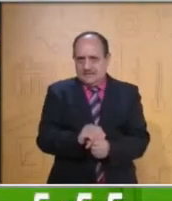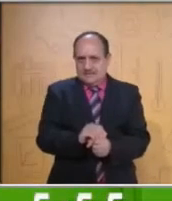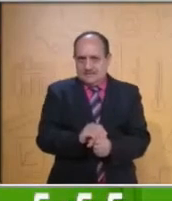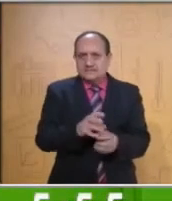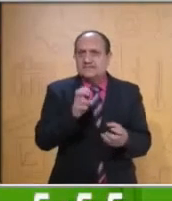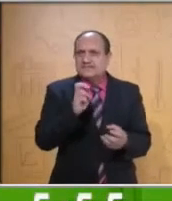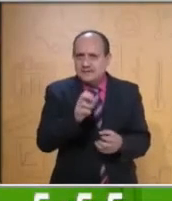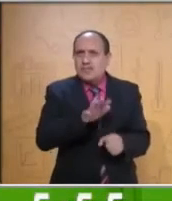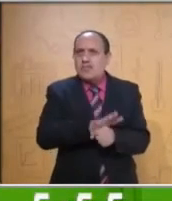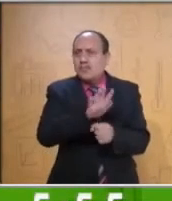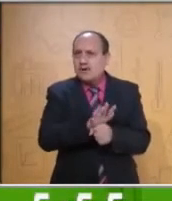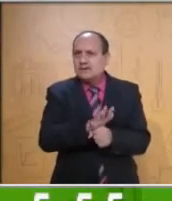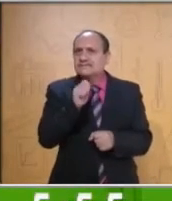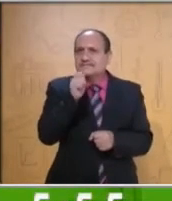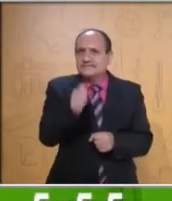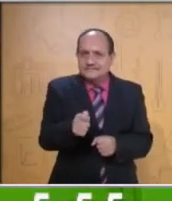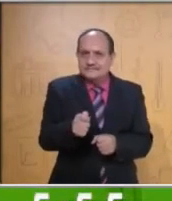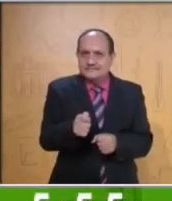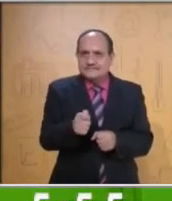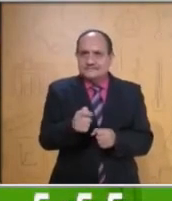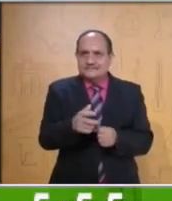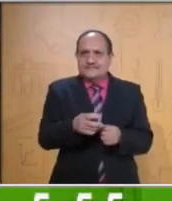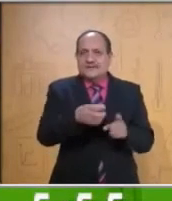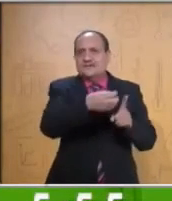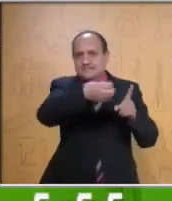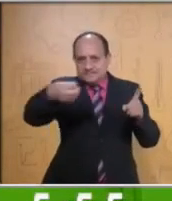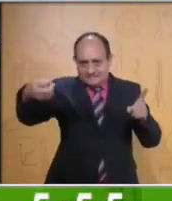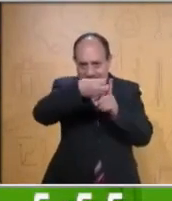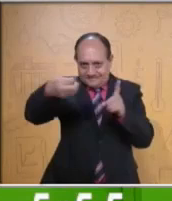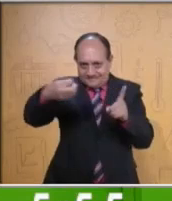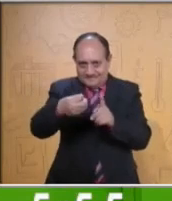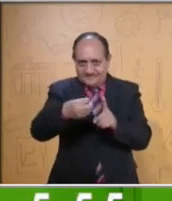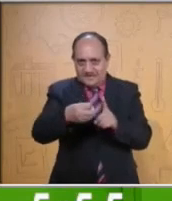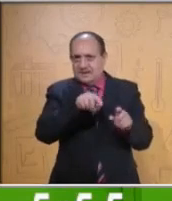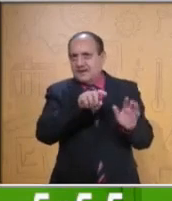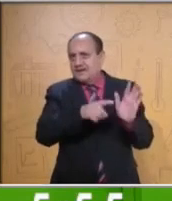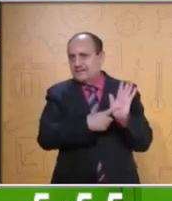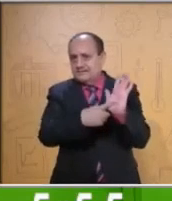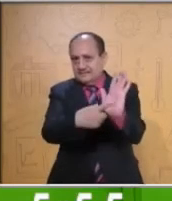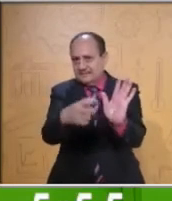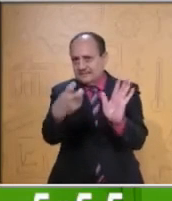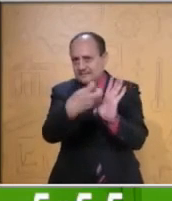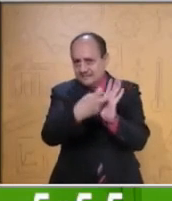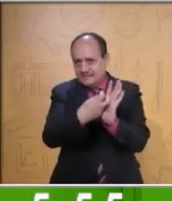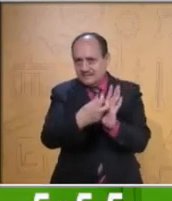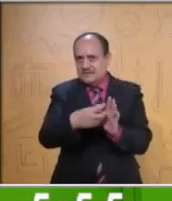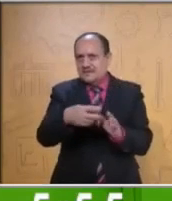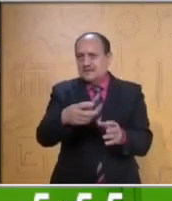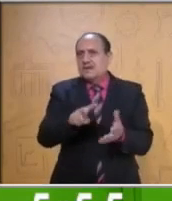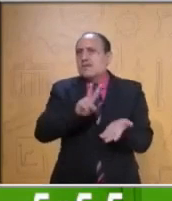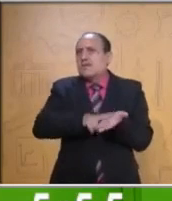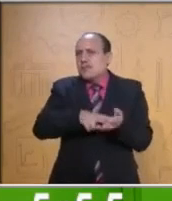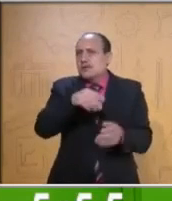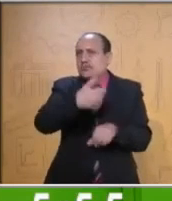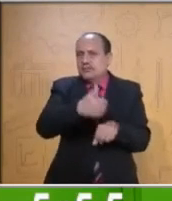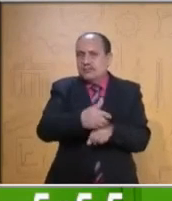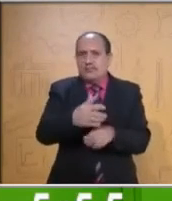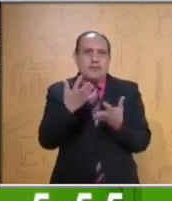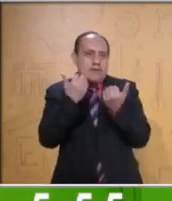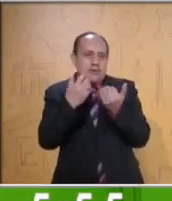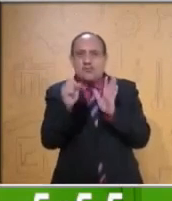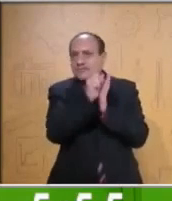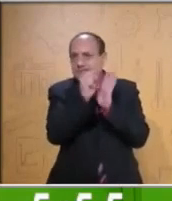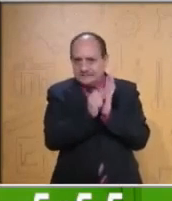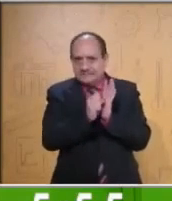es ese que nosotros anotamos entre dos barritas y que me representa el valor del número sin signo. Aquí se los voy a